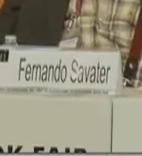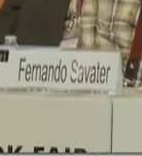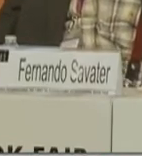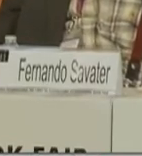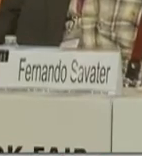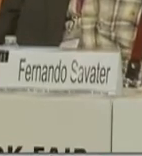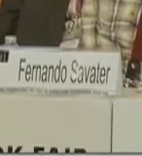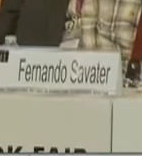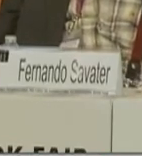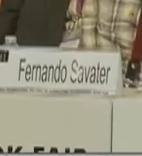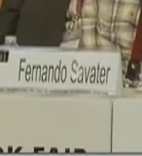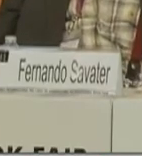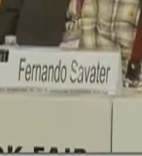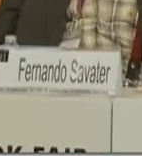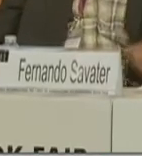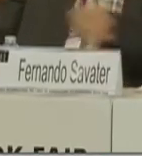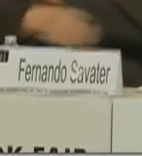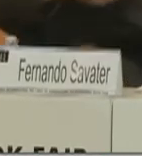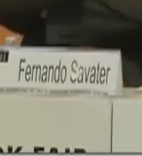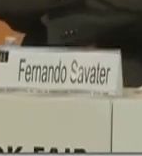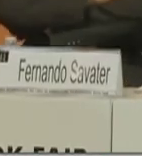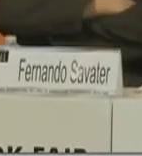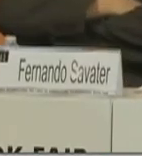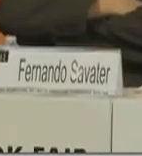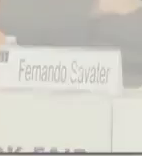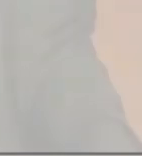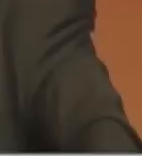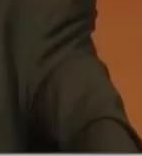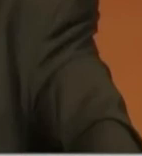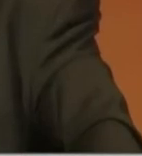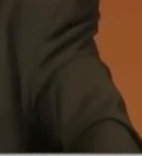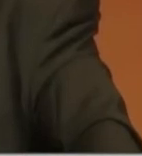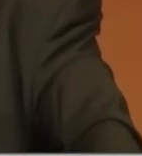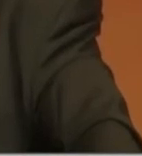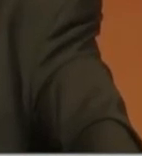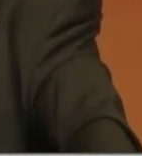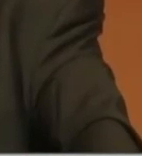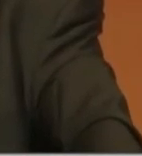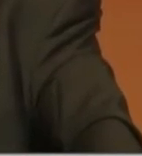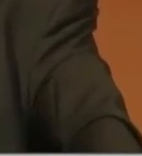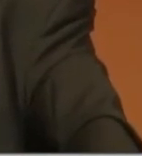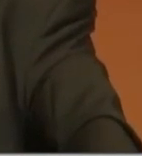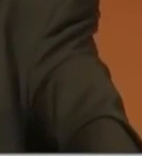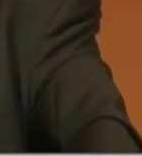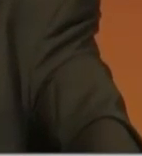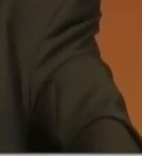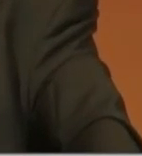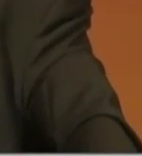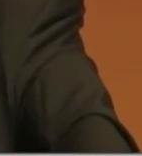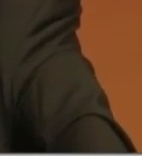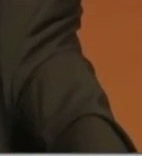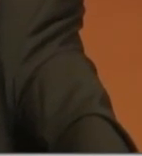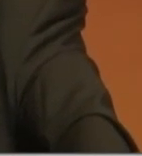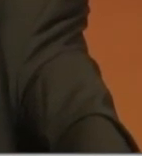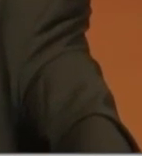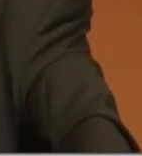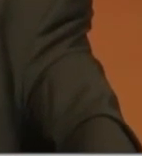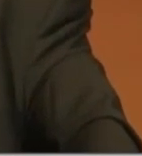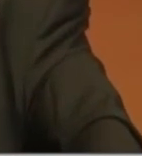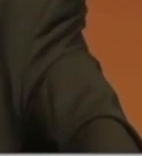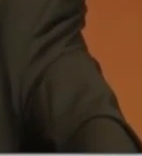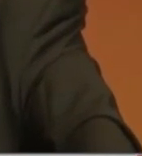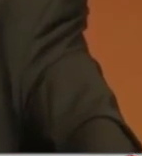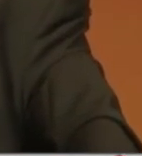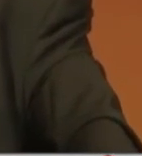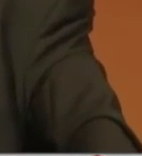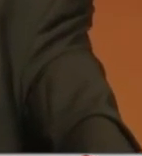como en su dilatada y muy prolífica trayectoria. Guardo mucho respeto por los filósofos, creo que son necesarios, pero